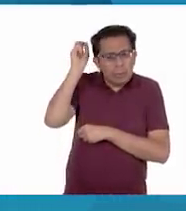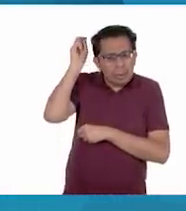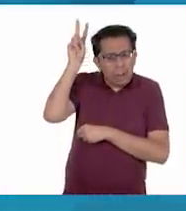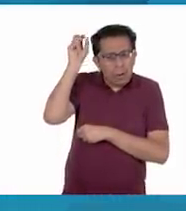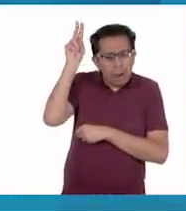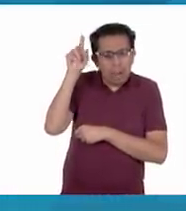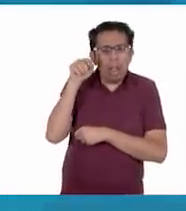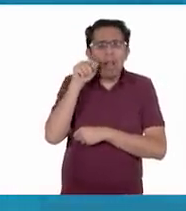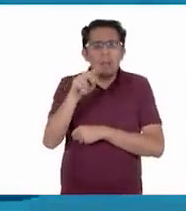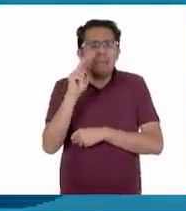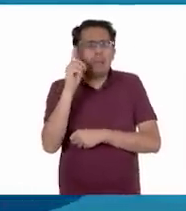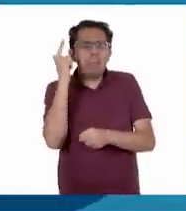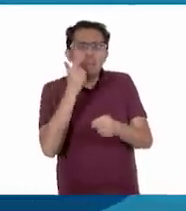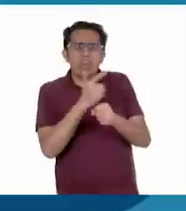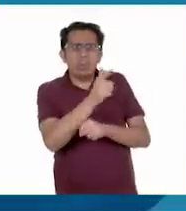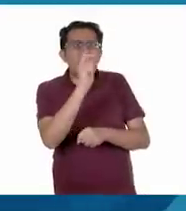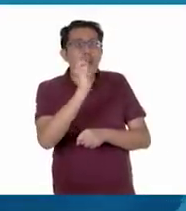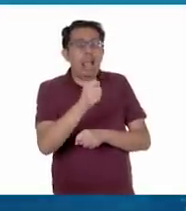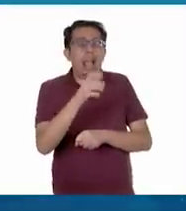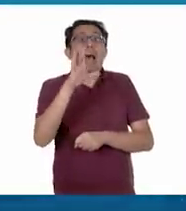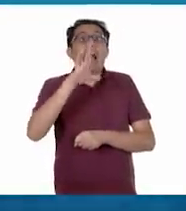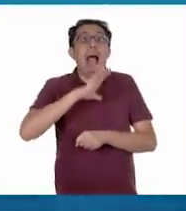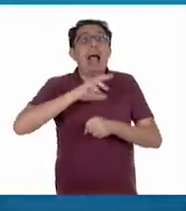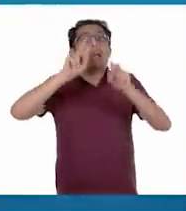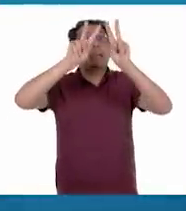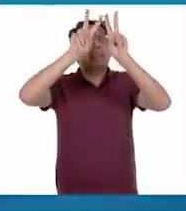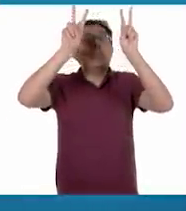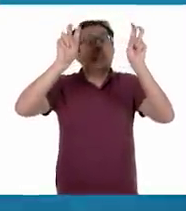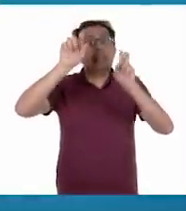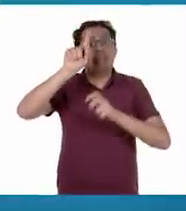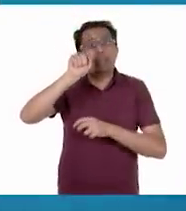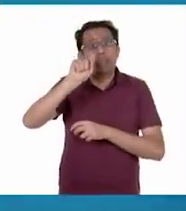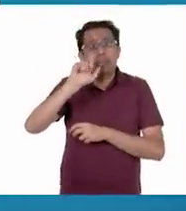primero que veo es el título de la entrevista.